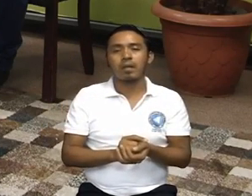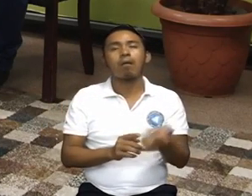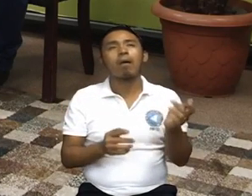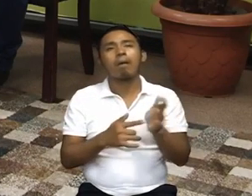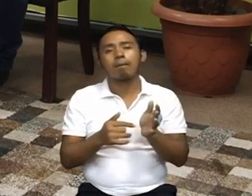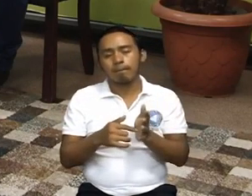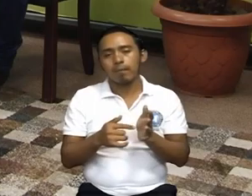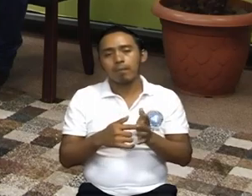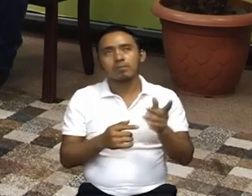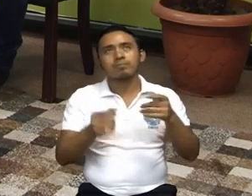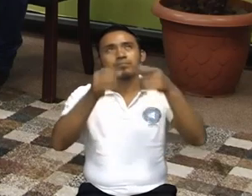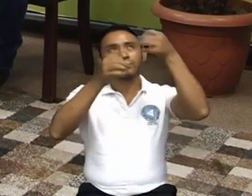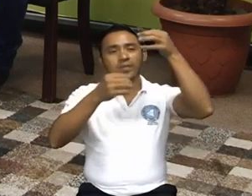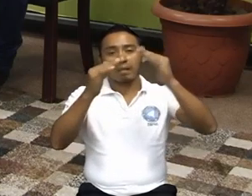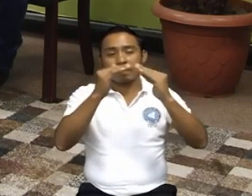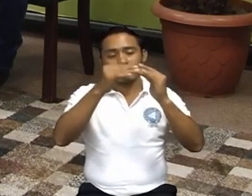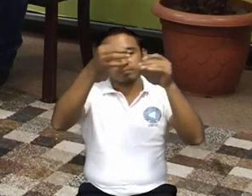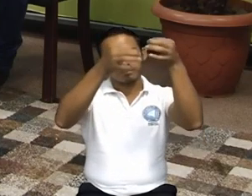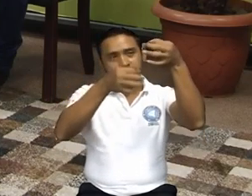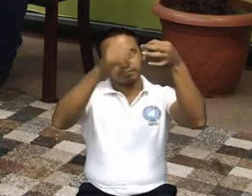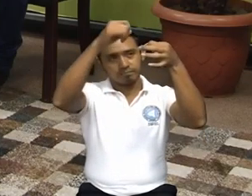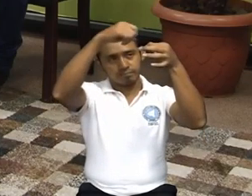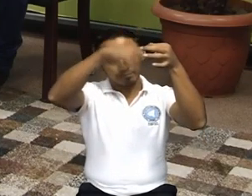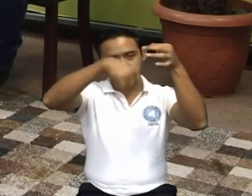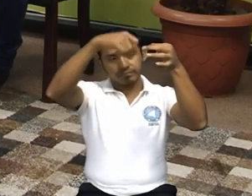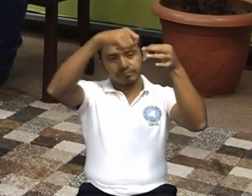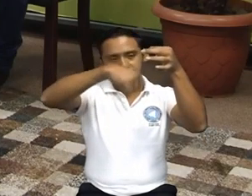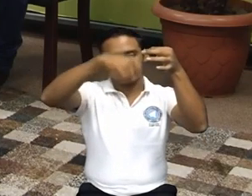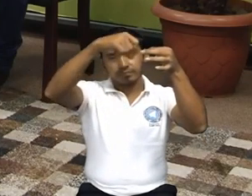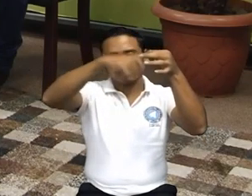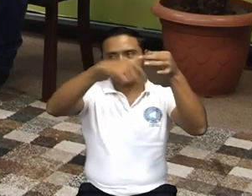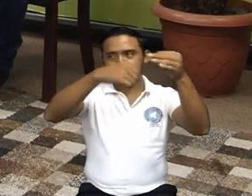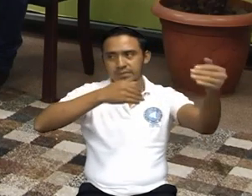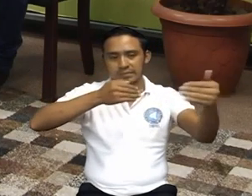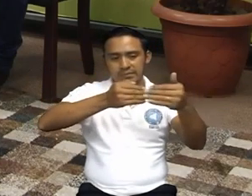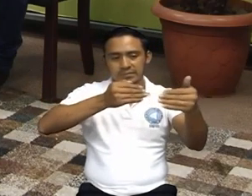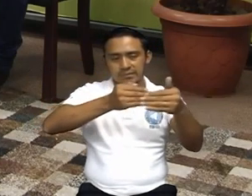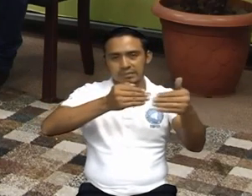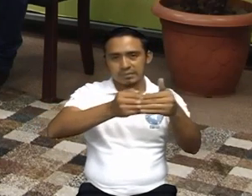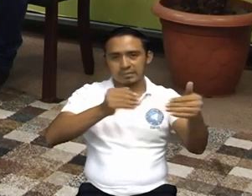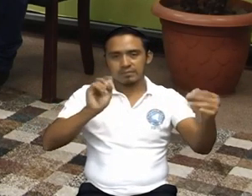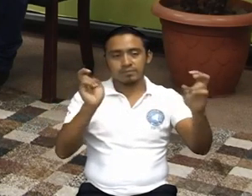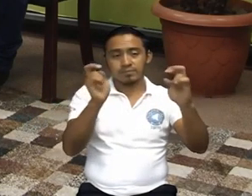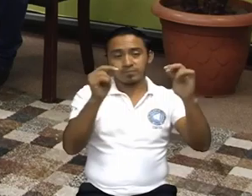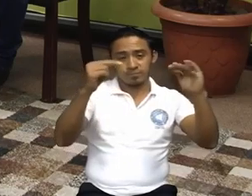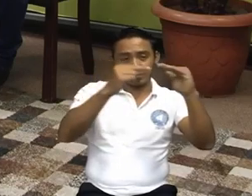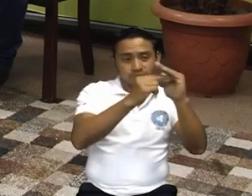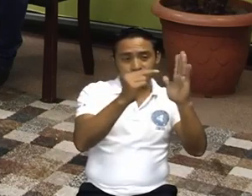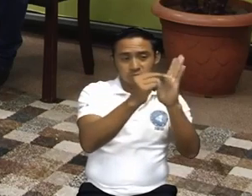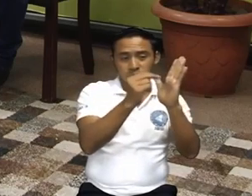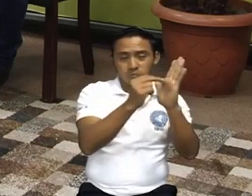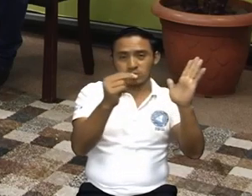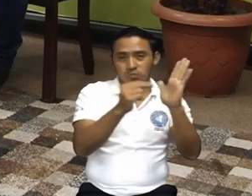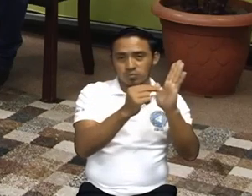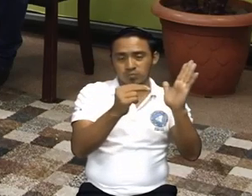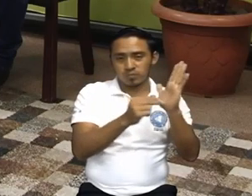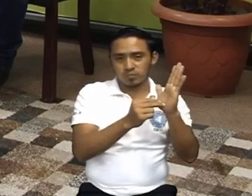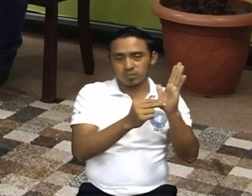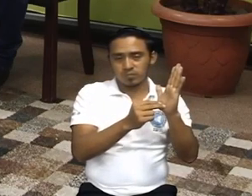hay... y la gotera cae casualmente en el cerca del enchufe o el toma corriente, y venimos nosotros,